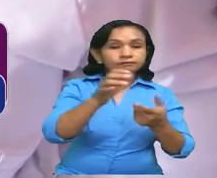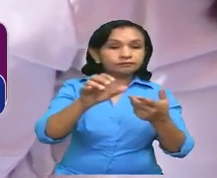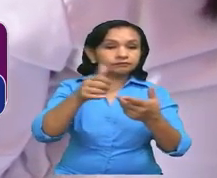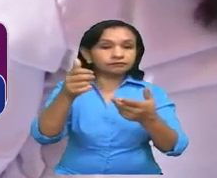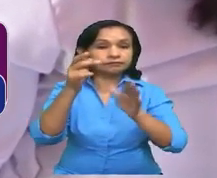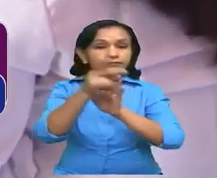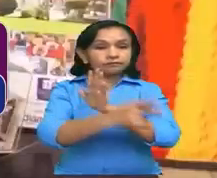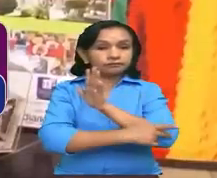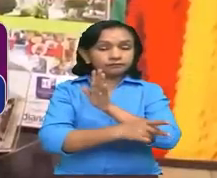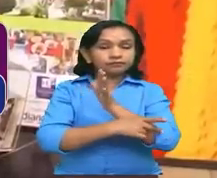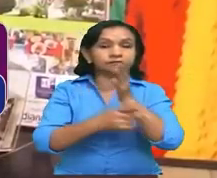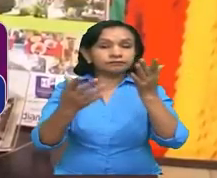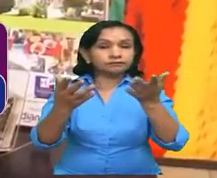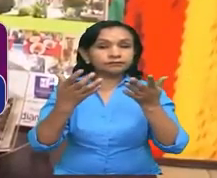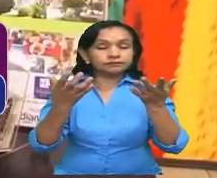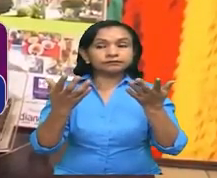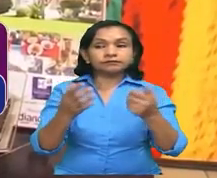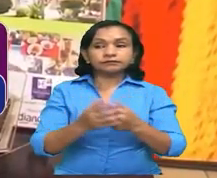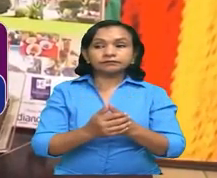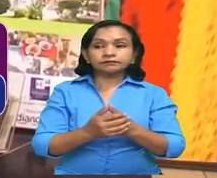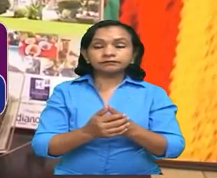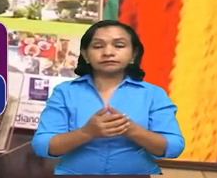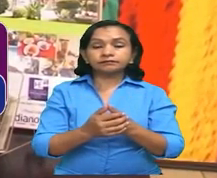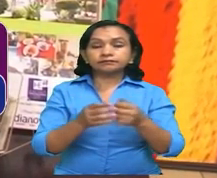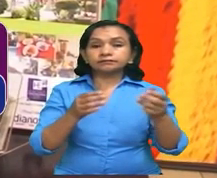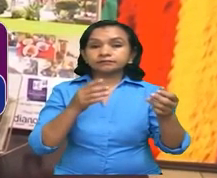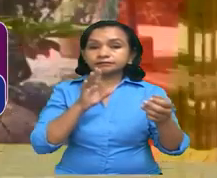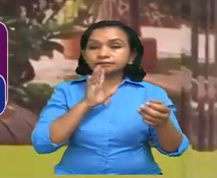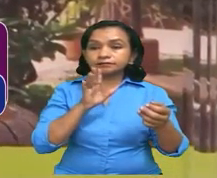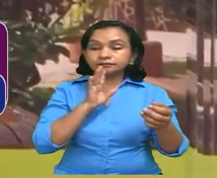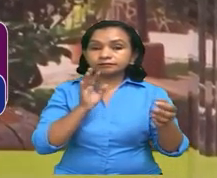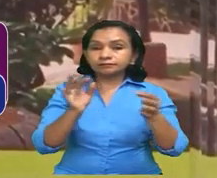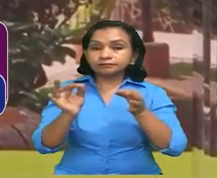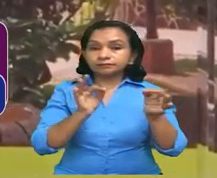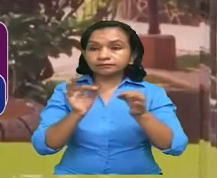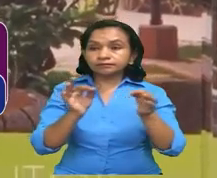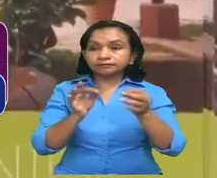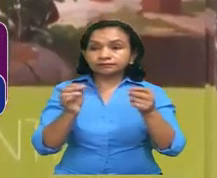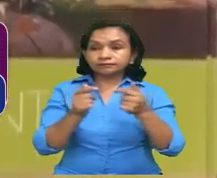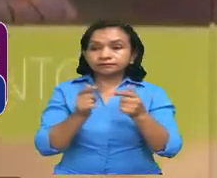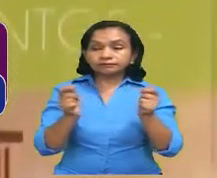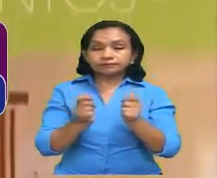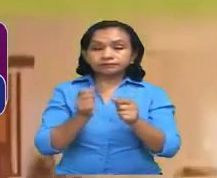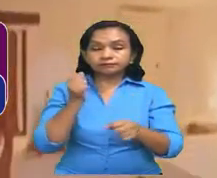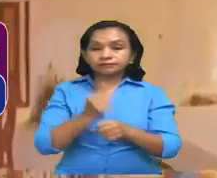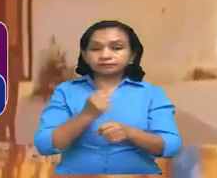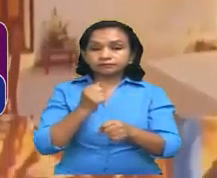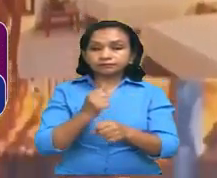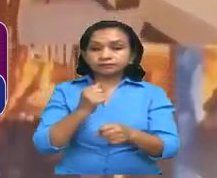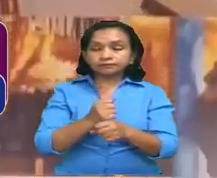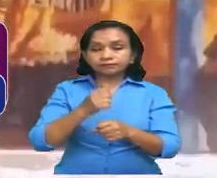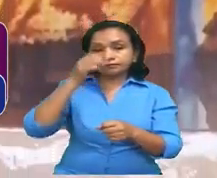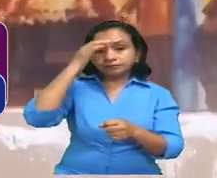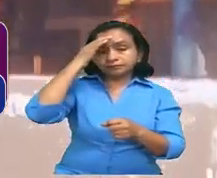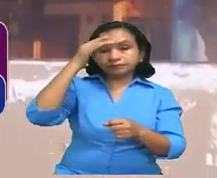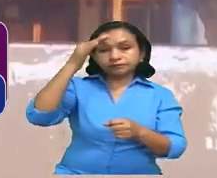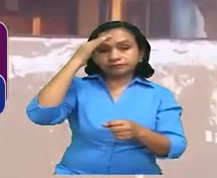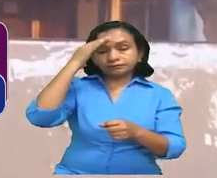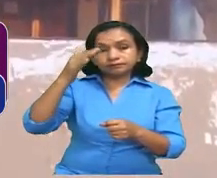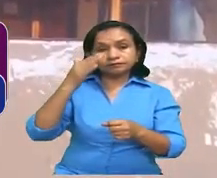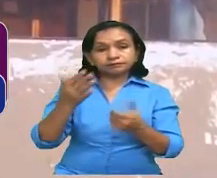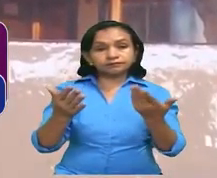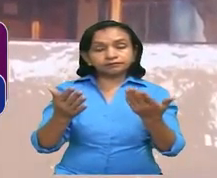en el caso de Conviasa, entiendo que están ampliando la posibilidad de otros destinos